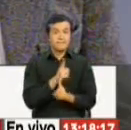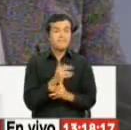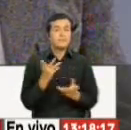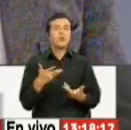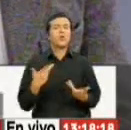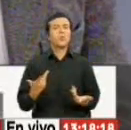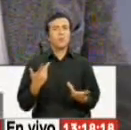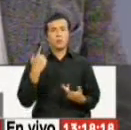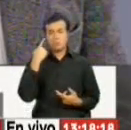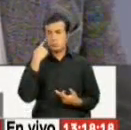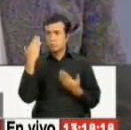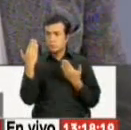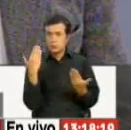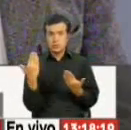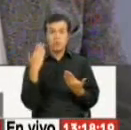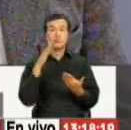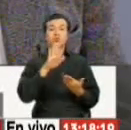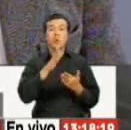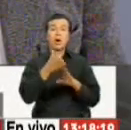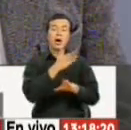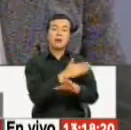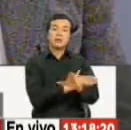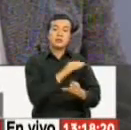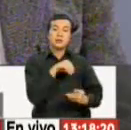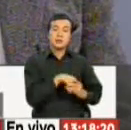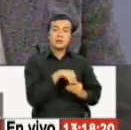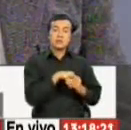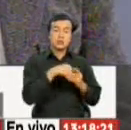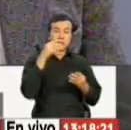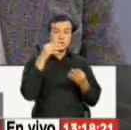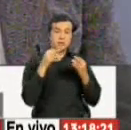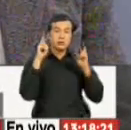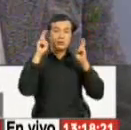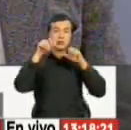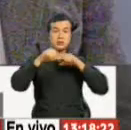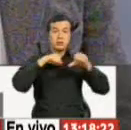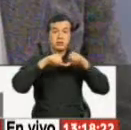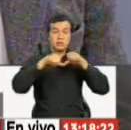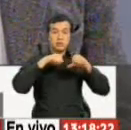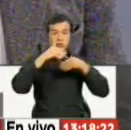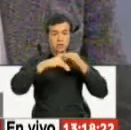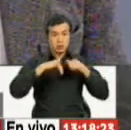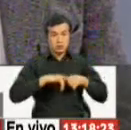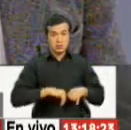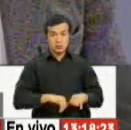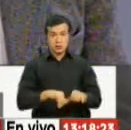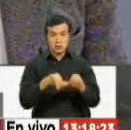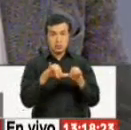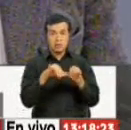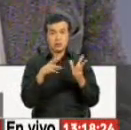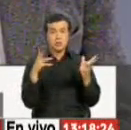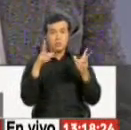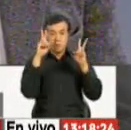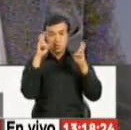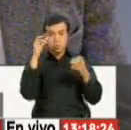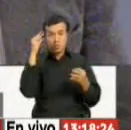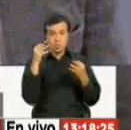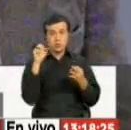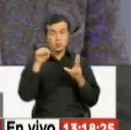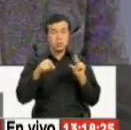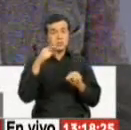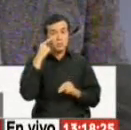cotejar si aquellos casos que fueron archivados en el ámbito administrativo habían sido o no tratados en el ámbito judicial